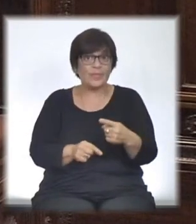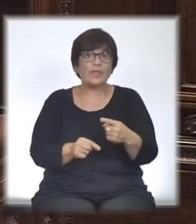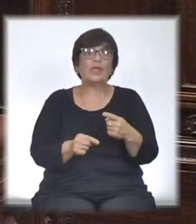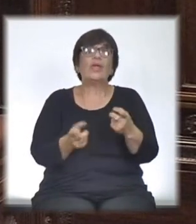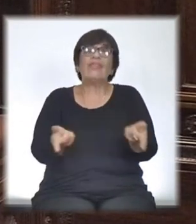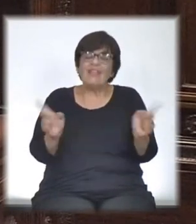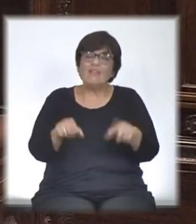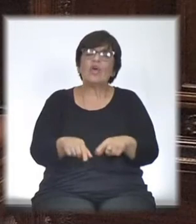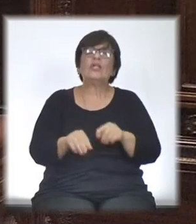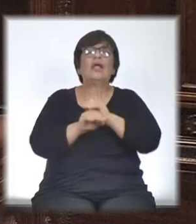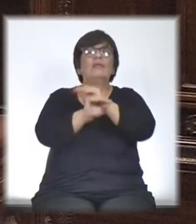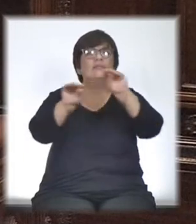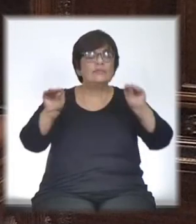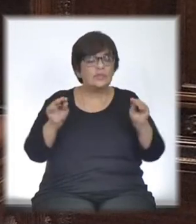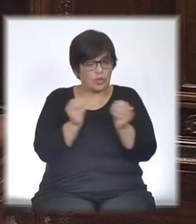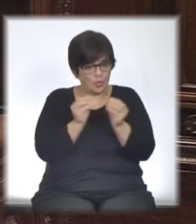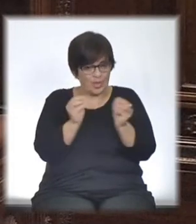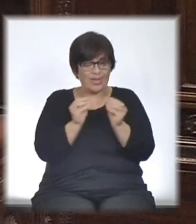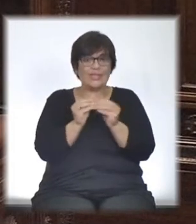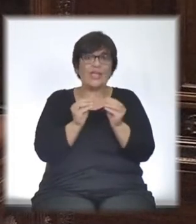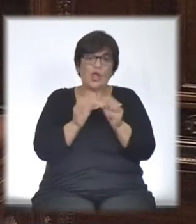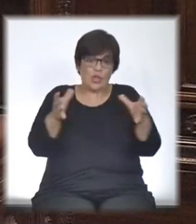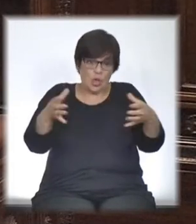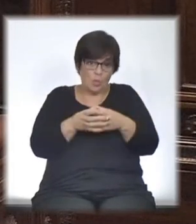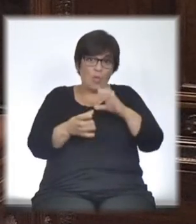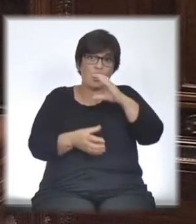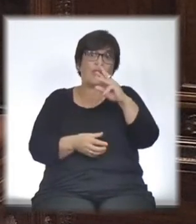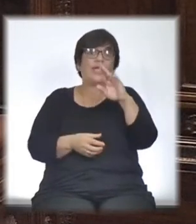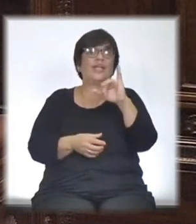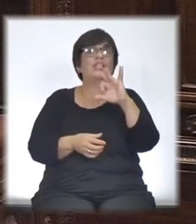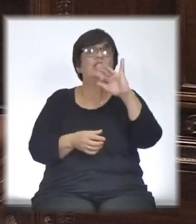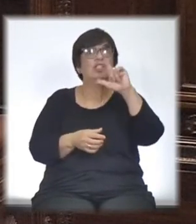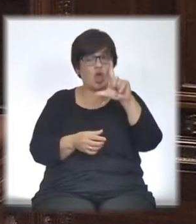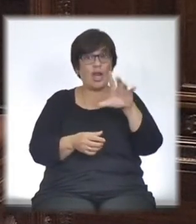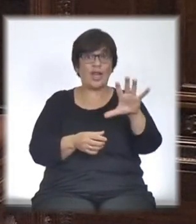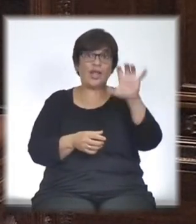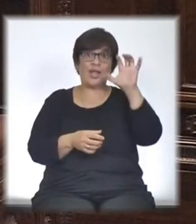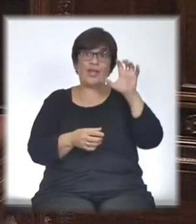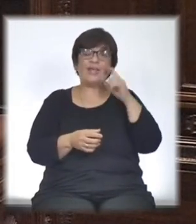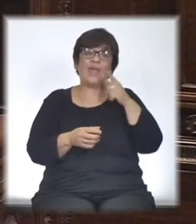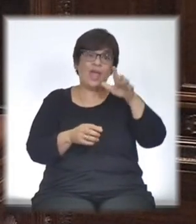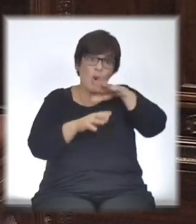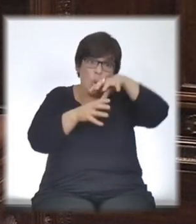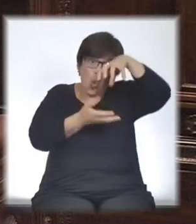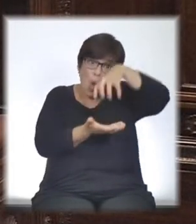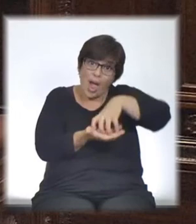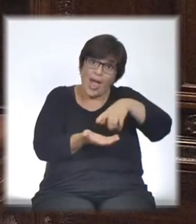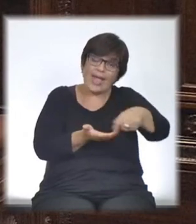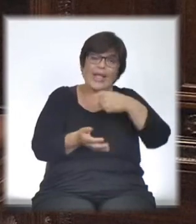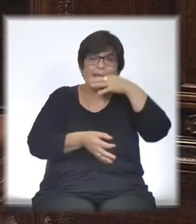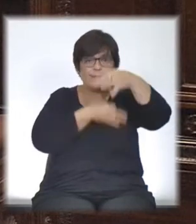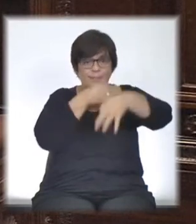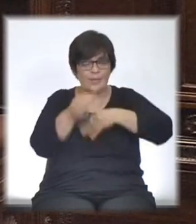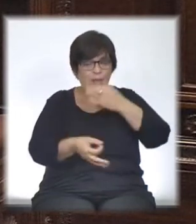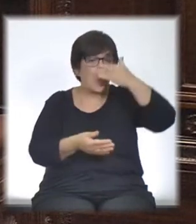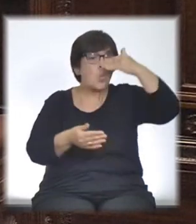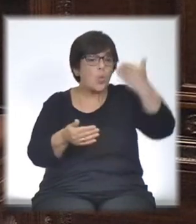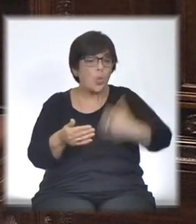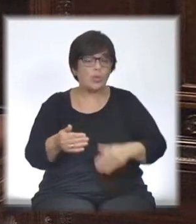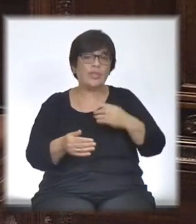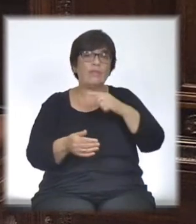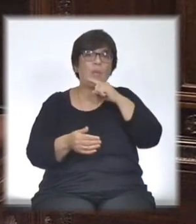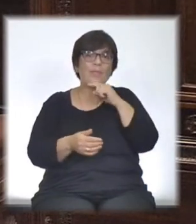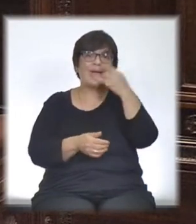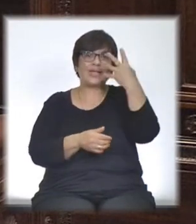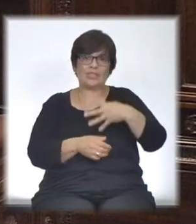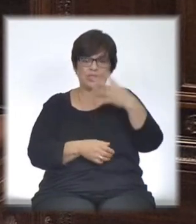dando nuevamente el mensaje que los compañeros de Crisol realizaran en el memorial de los detenidos desaparecidos el último 14